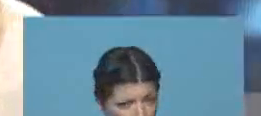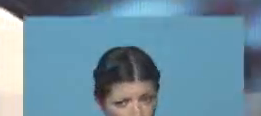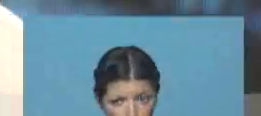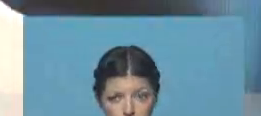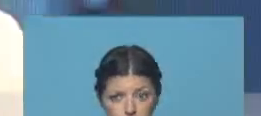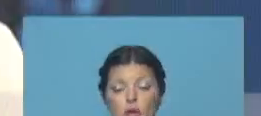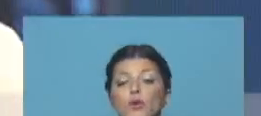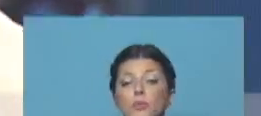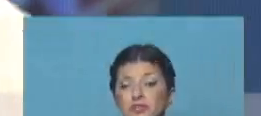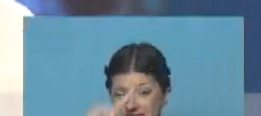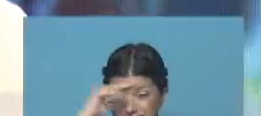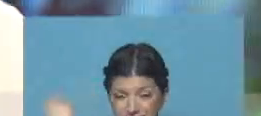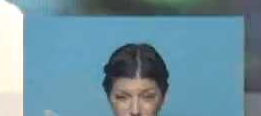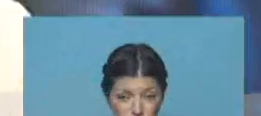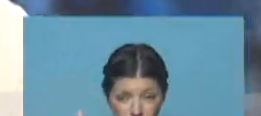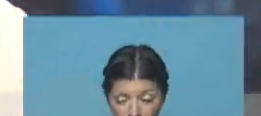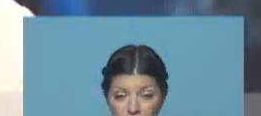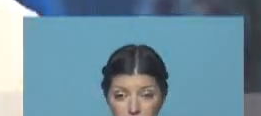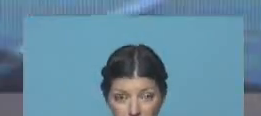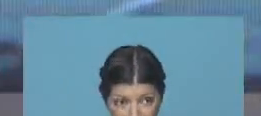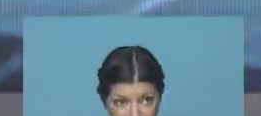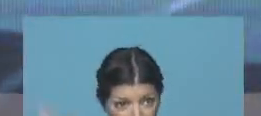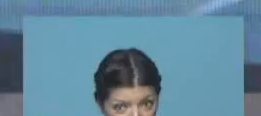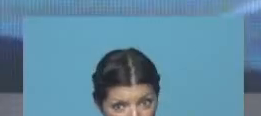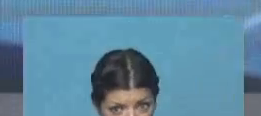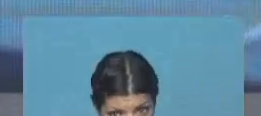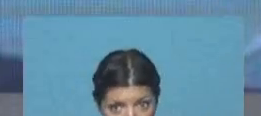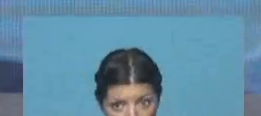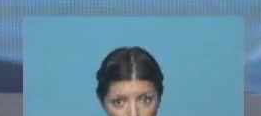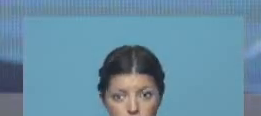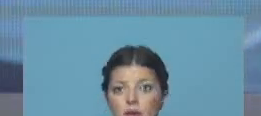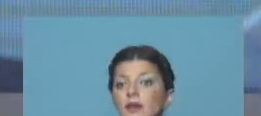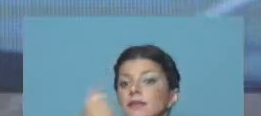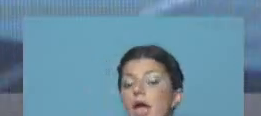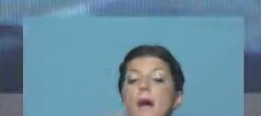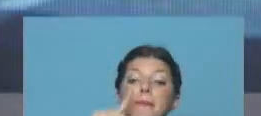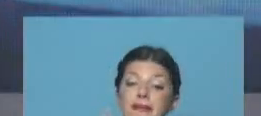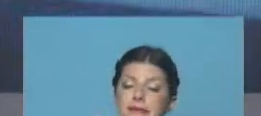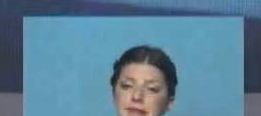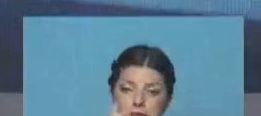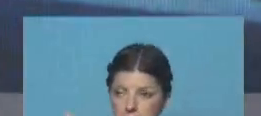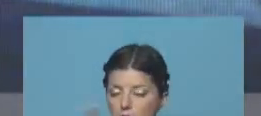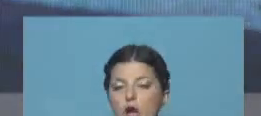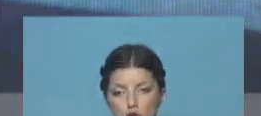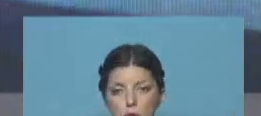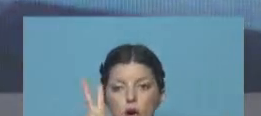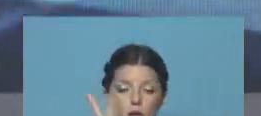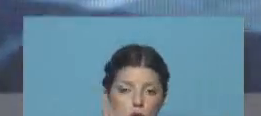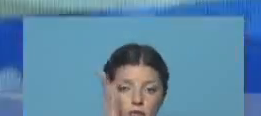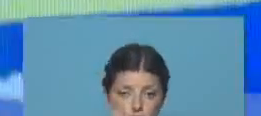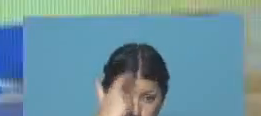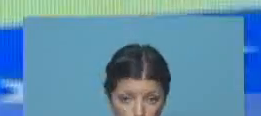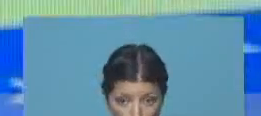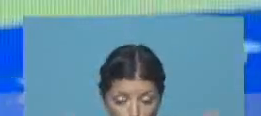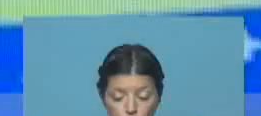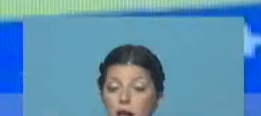denuncian los organismos internacionales, incluso, Sí, el digamos, informe de los más- Amnistía esta semana es demoledor. Es contundente en este sentido. Sí, yo pensando un poco la